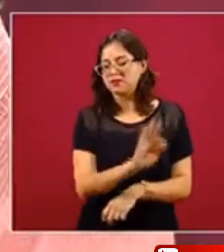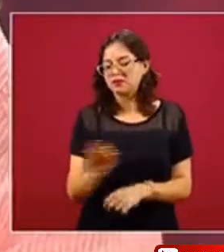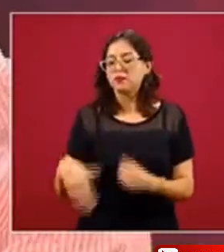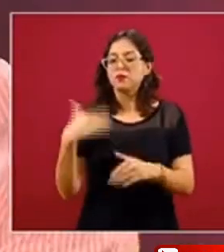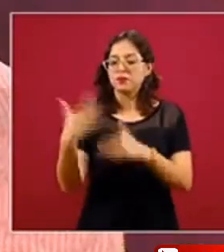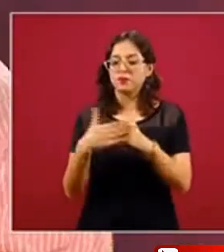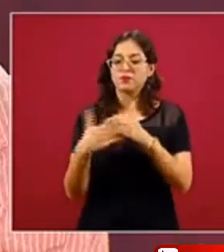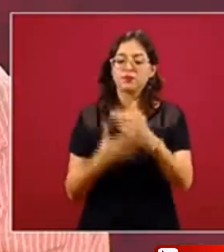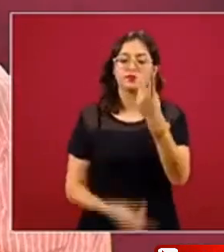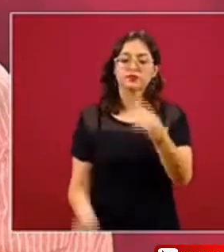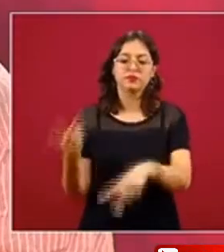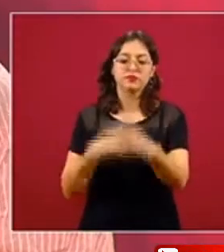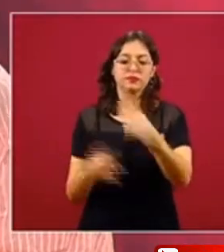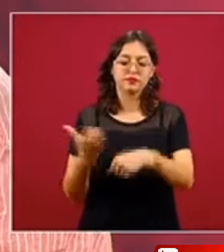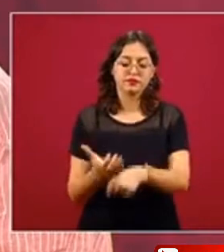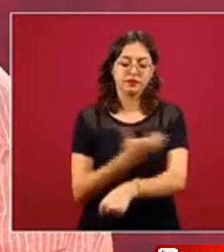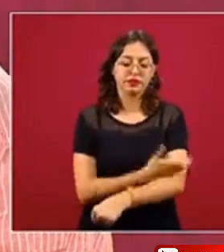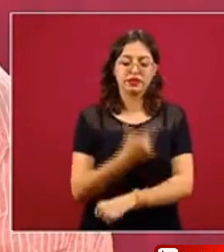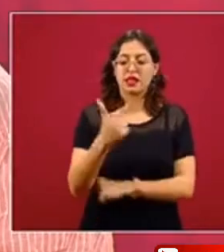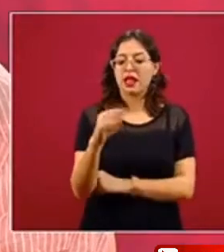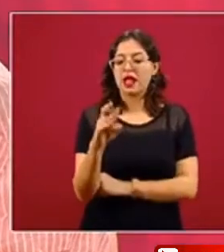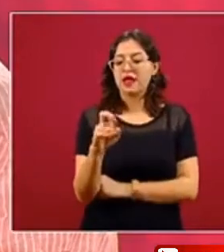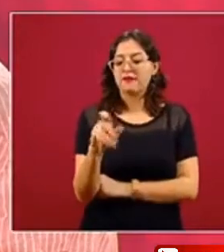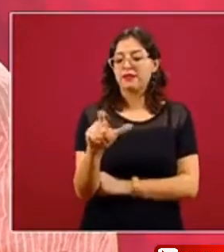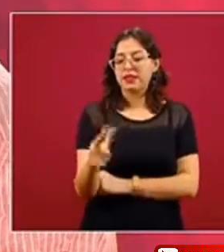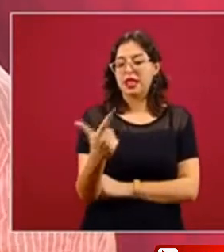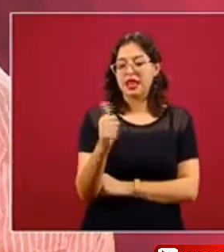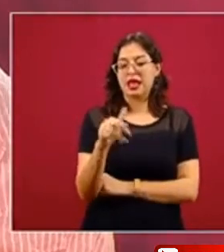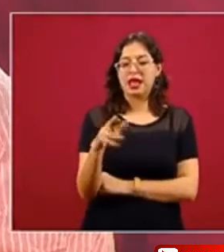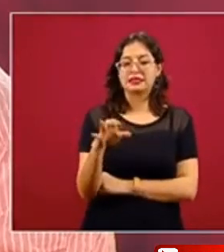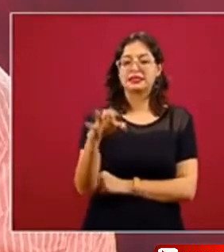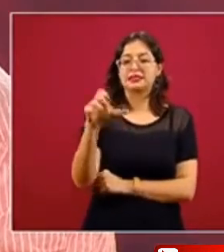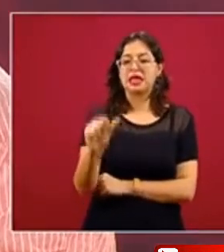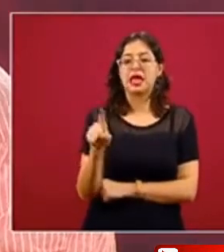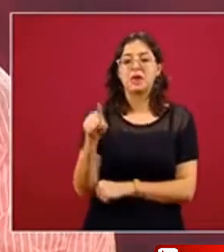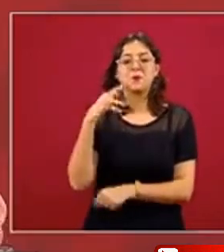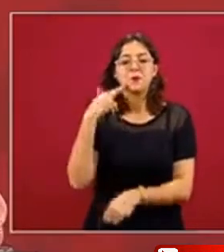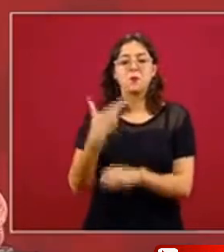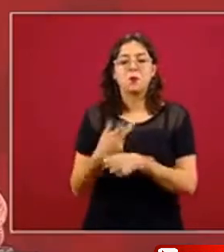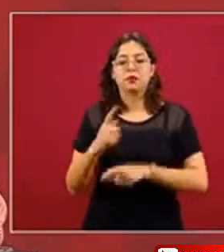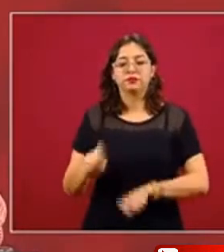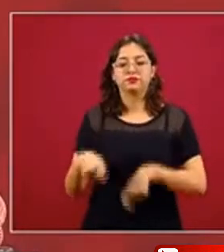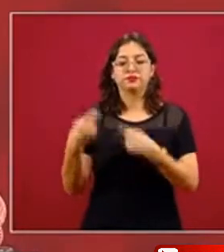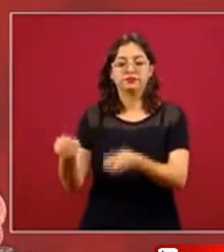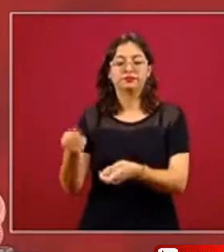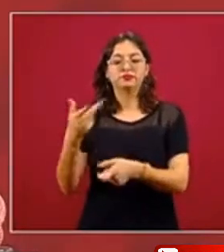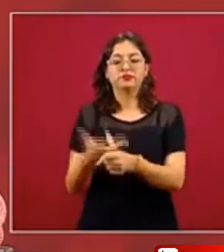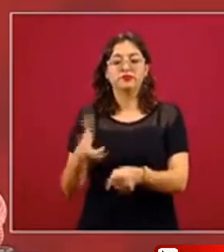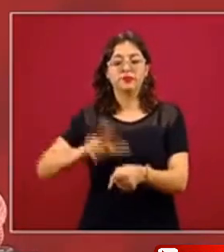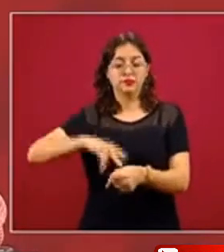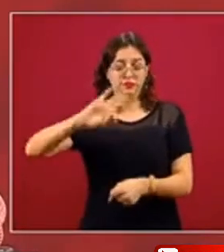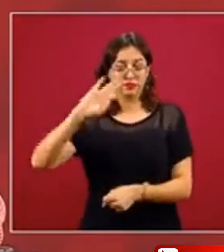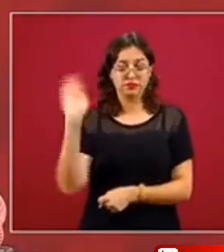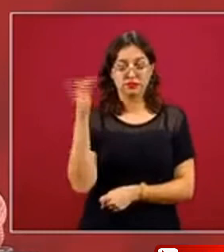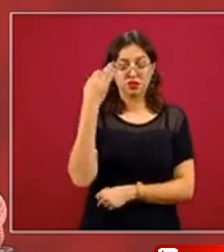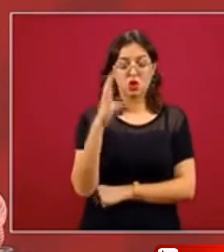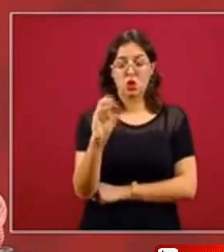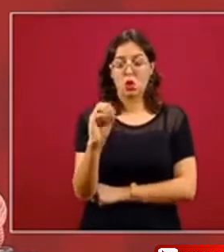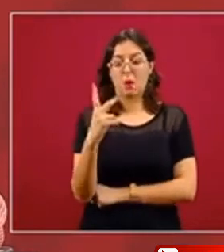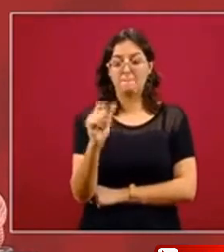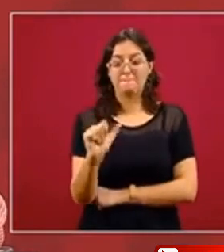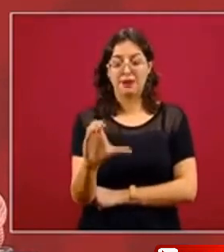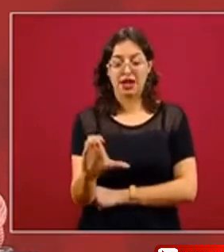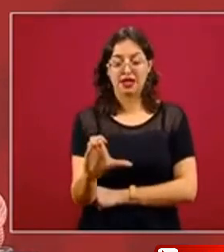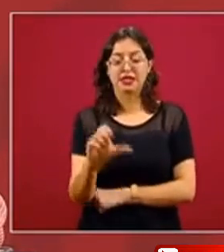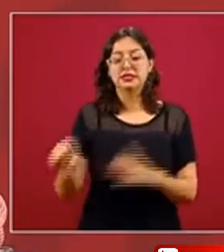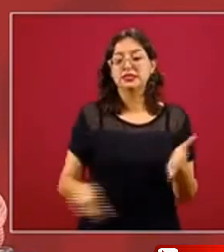colega Gabriel García, el doctor Gabriel García, que está a cargo de una unidad federal que se llama COPAC,